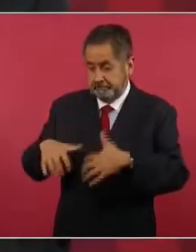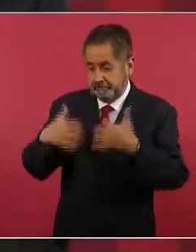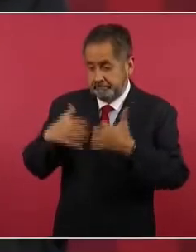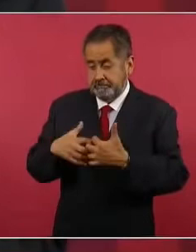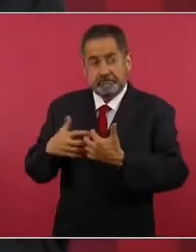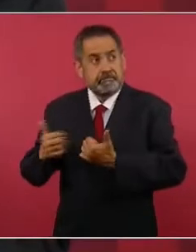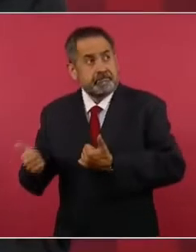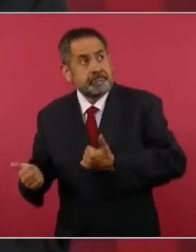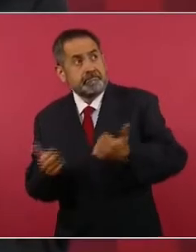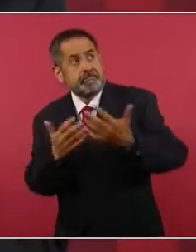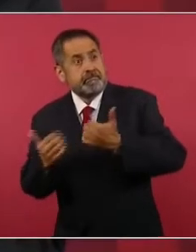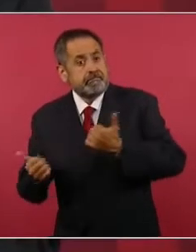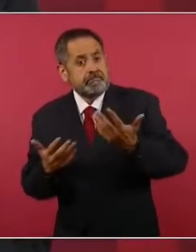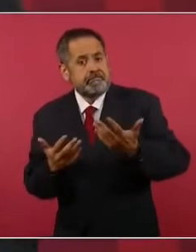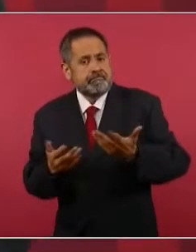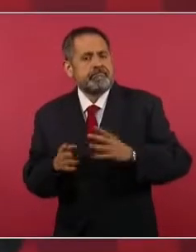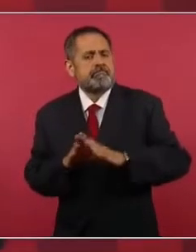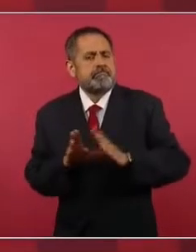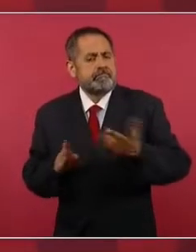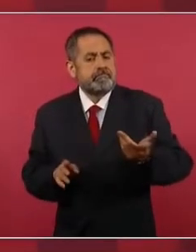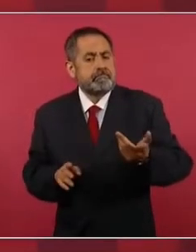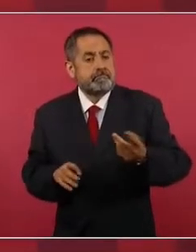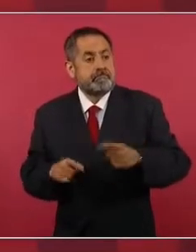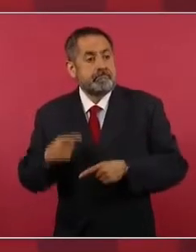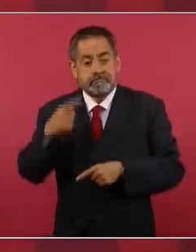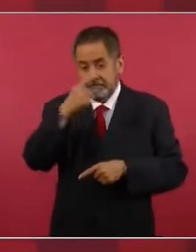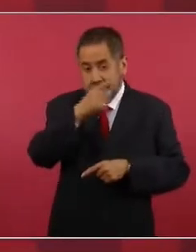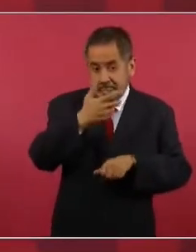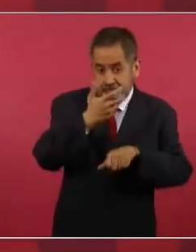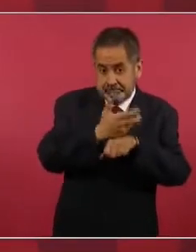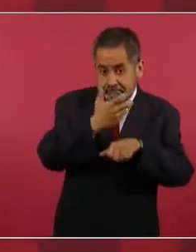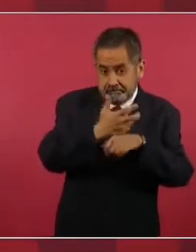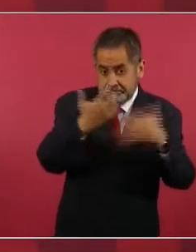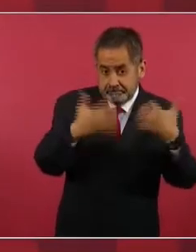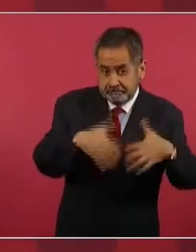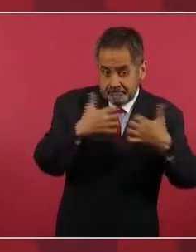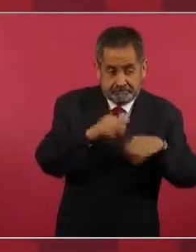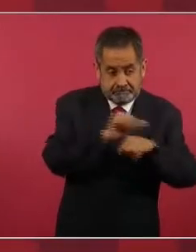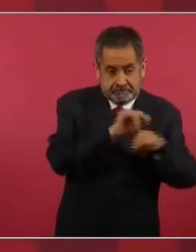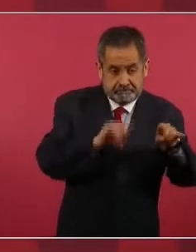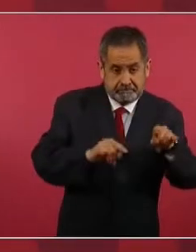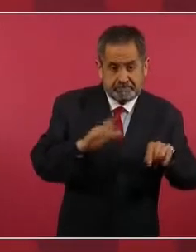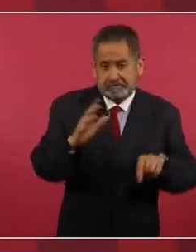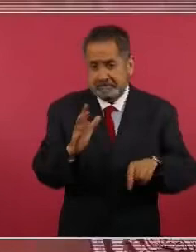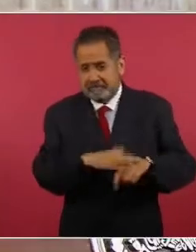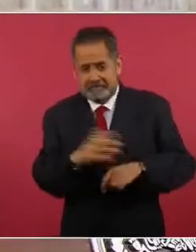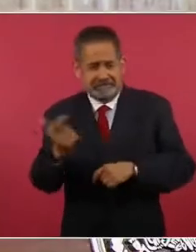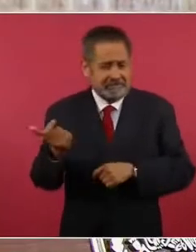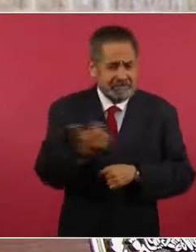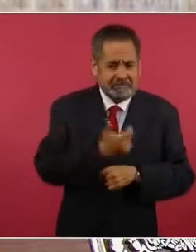al consumidor estadounidense le costaría mucho más comprar un vehículo.